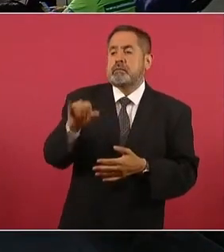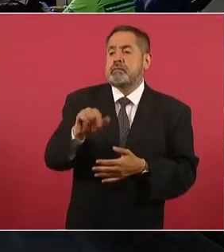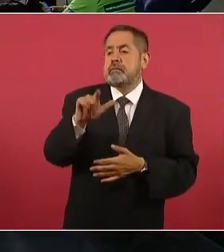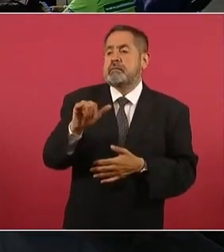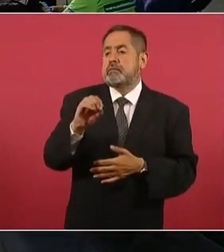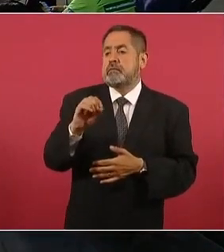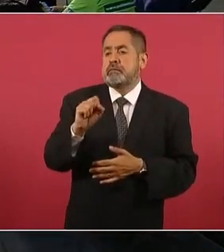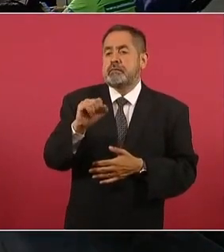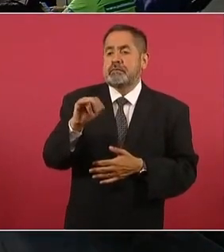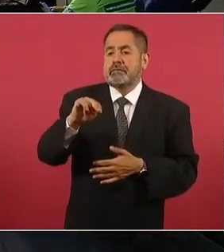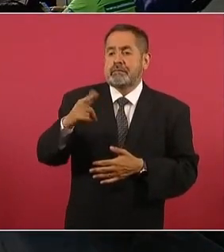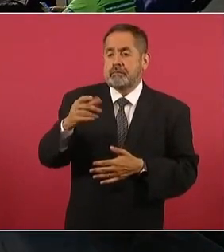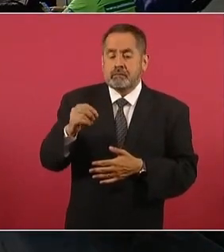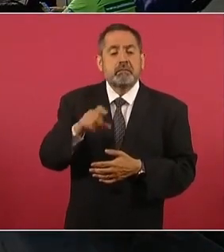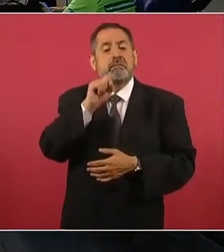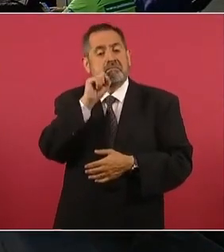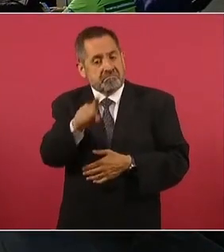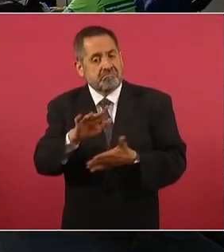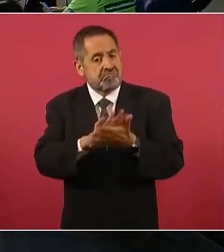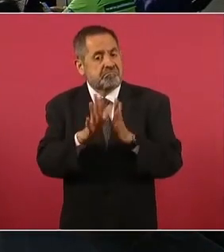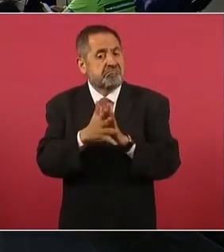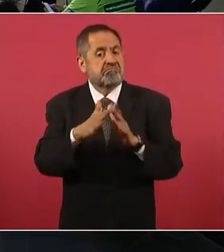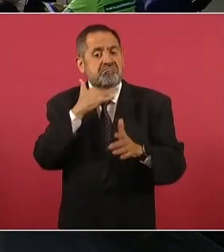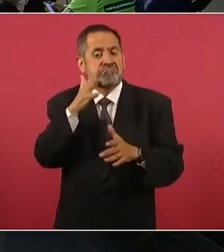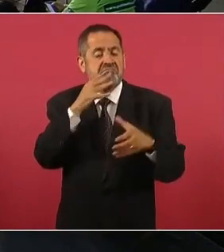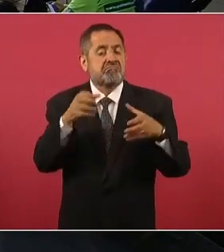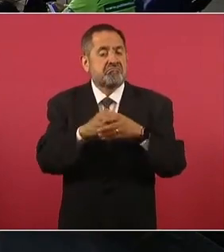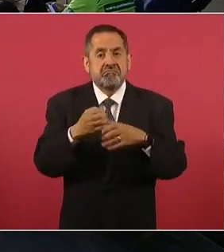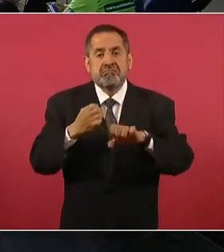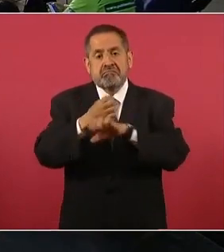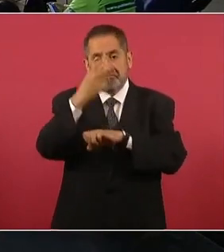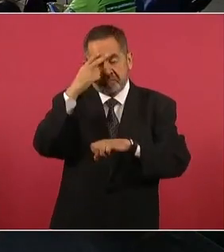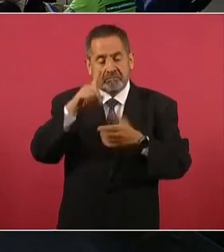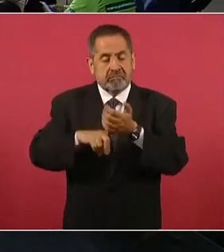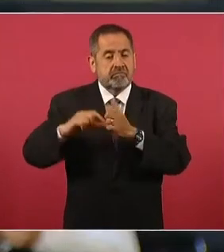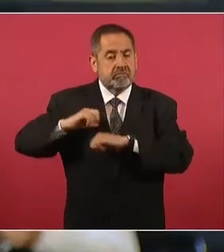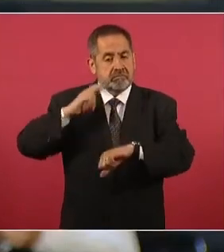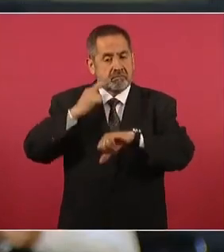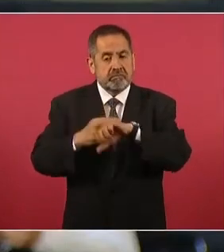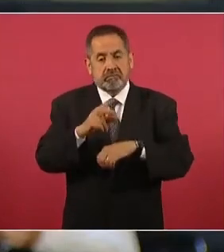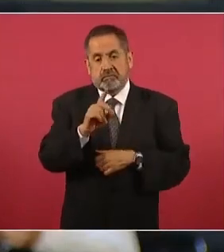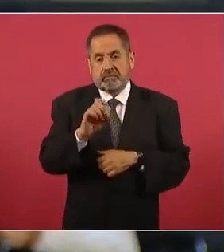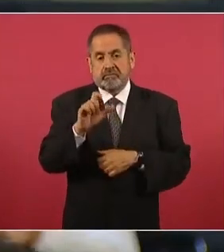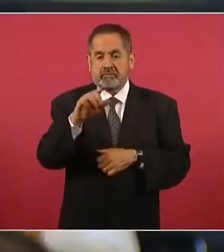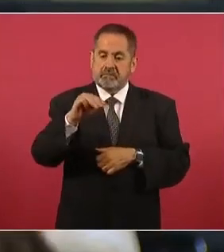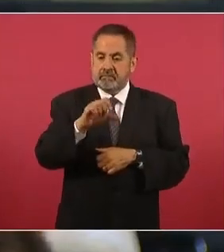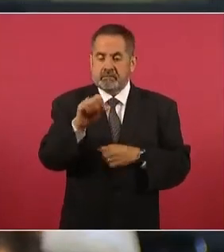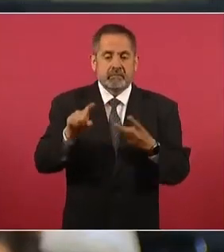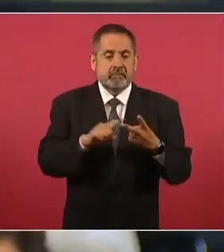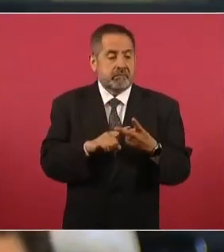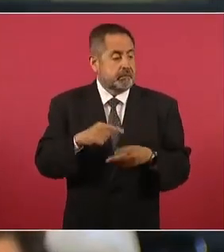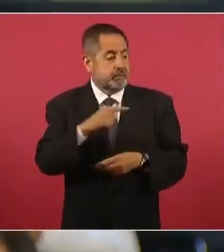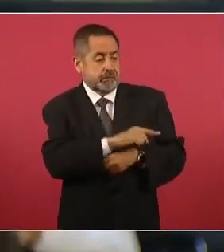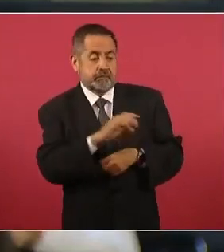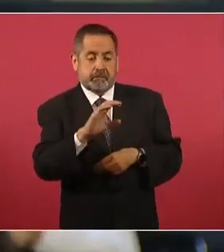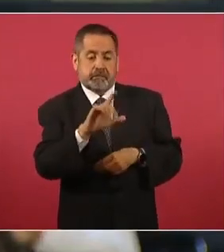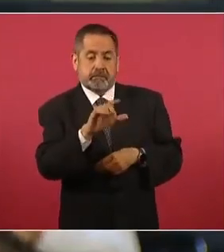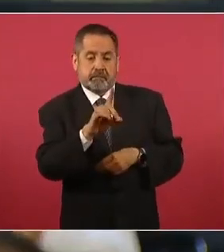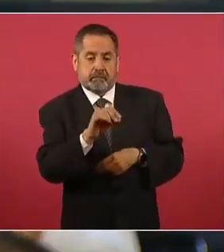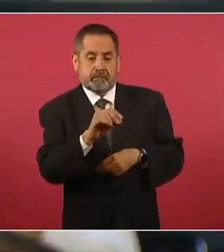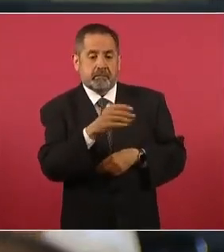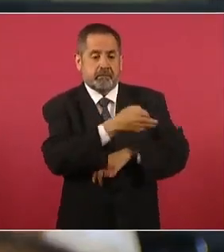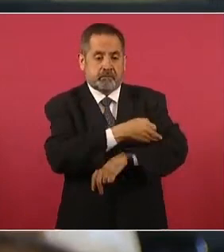están involucrados el gobierno del Estado de México, encabezado por Alfredo del Mazo, Claudio X González, la